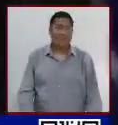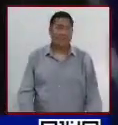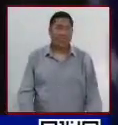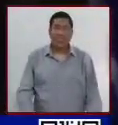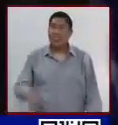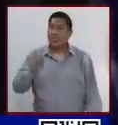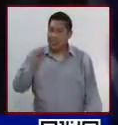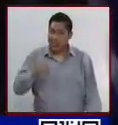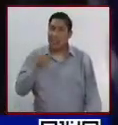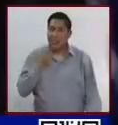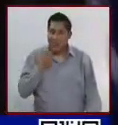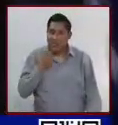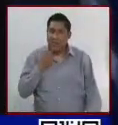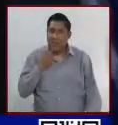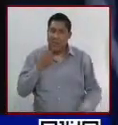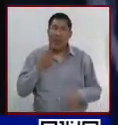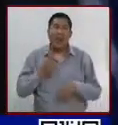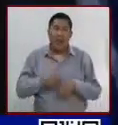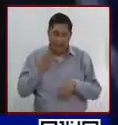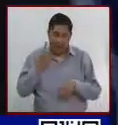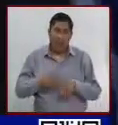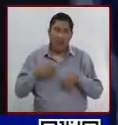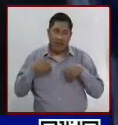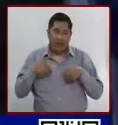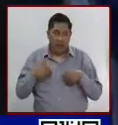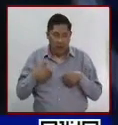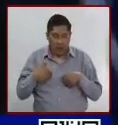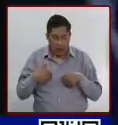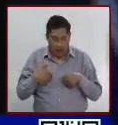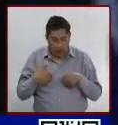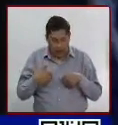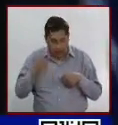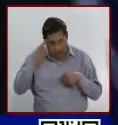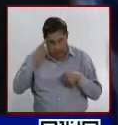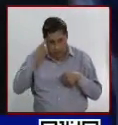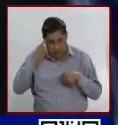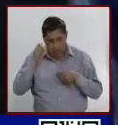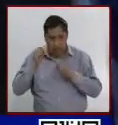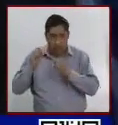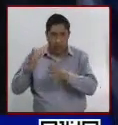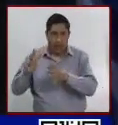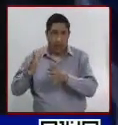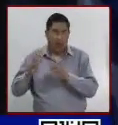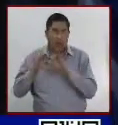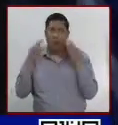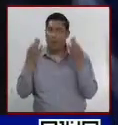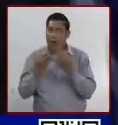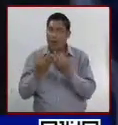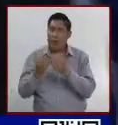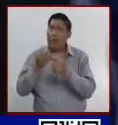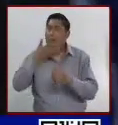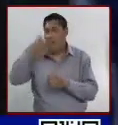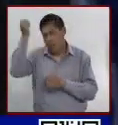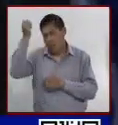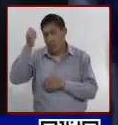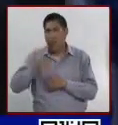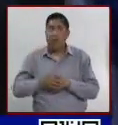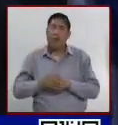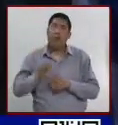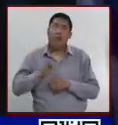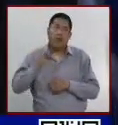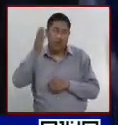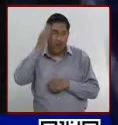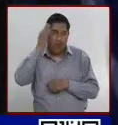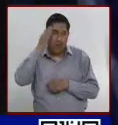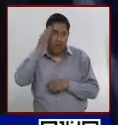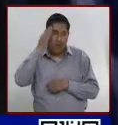Sí, a veces sí he pensado, digamos, ponerlos en adopción con familiares para que ellos estén mejor. Y yo sé que